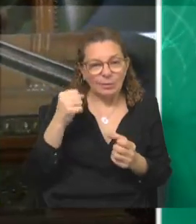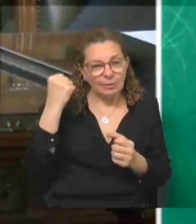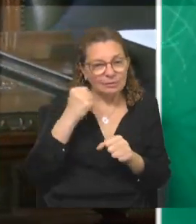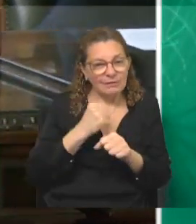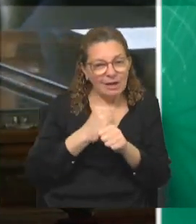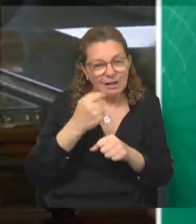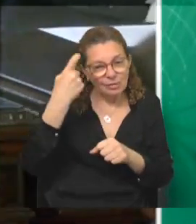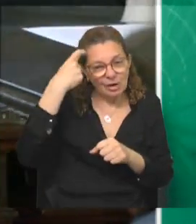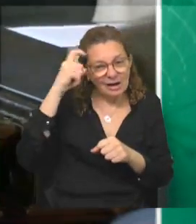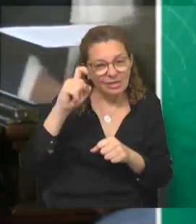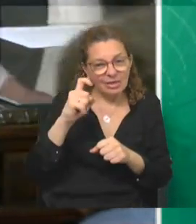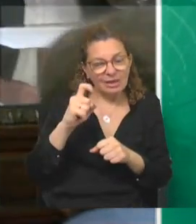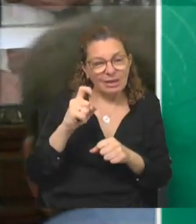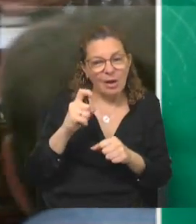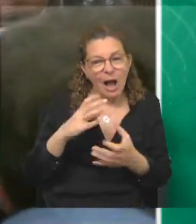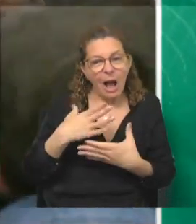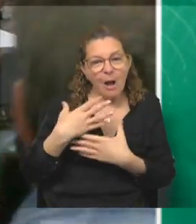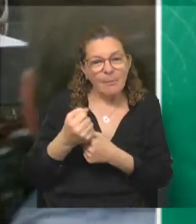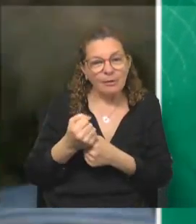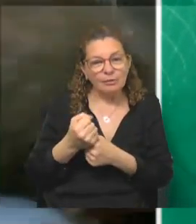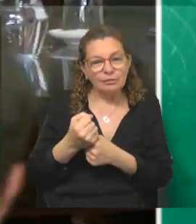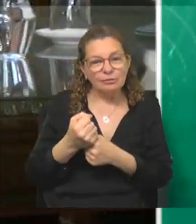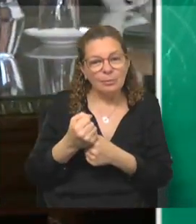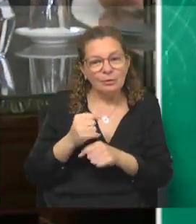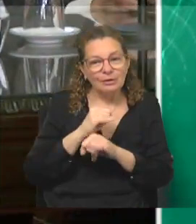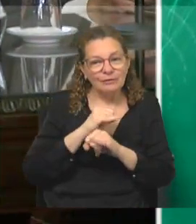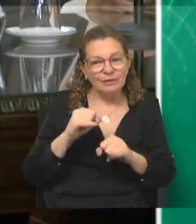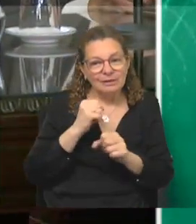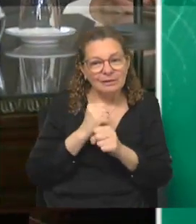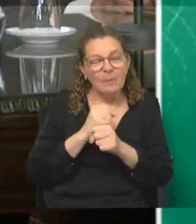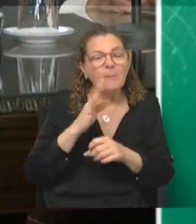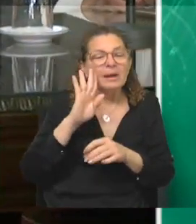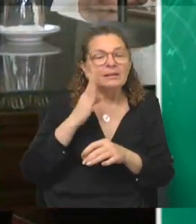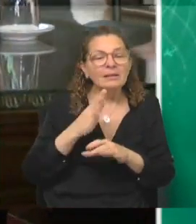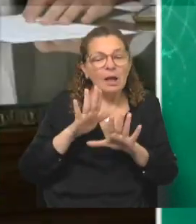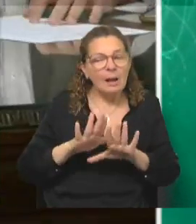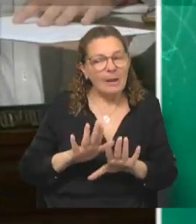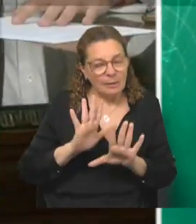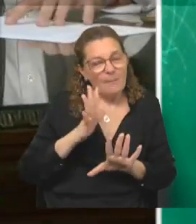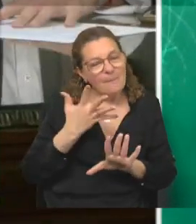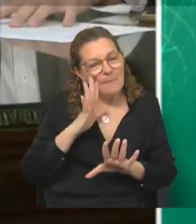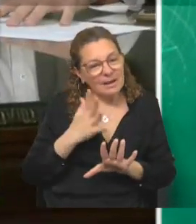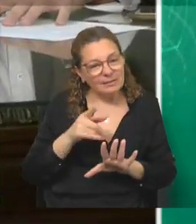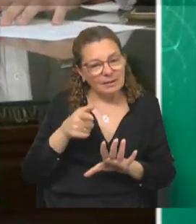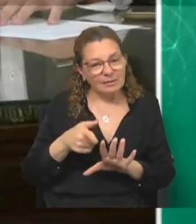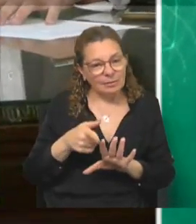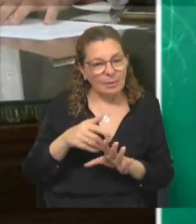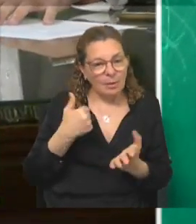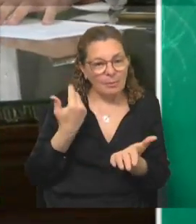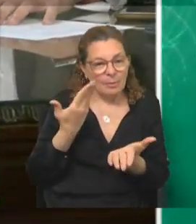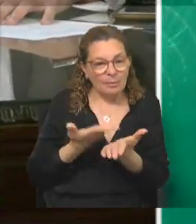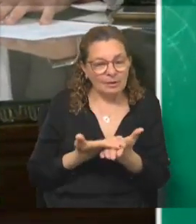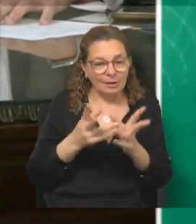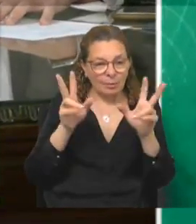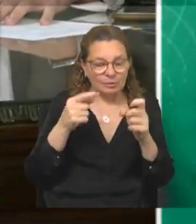en la idea de crear un subsidio por ces de actividad similar al seguro de paro y eso lo lo vamos a proponer como un